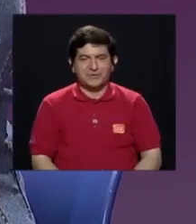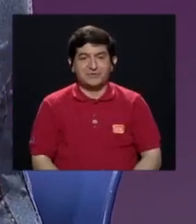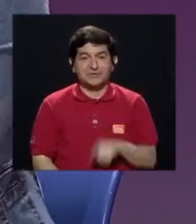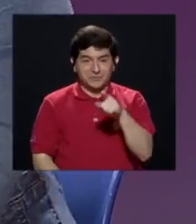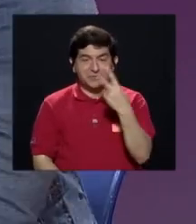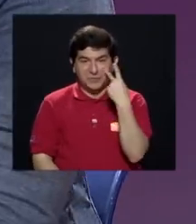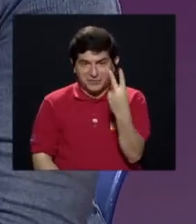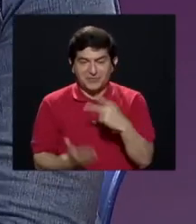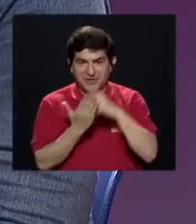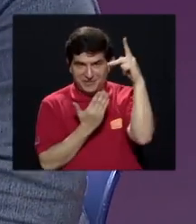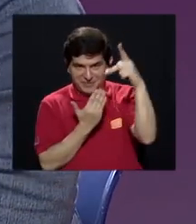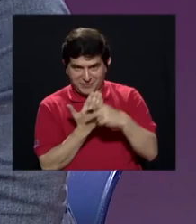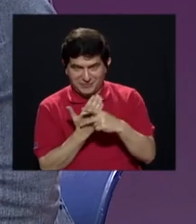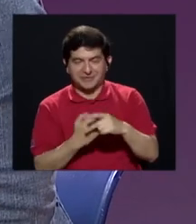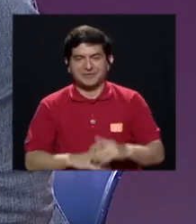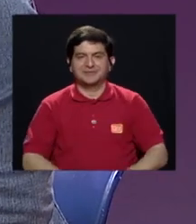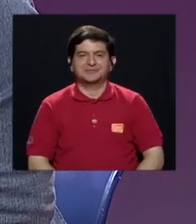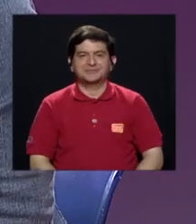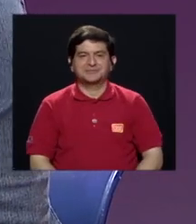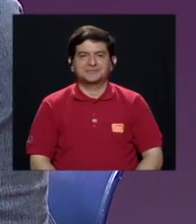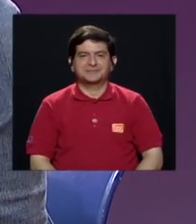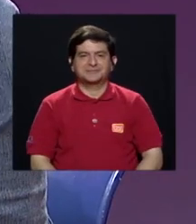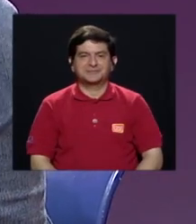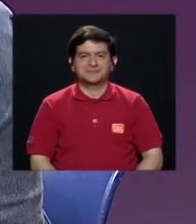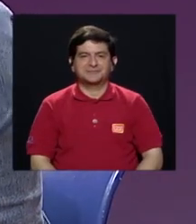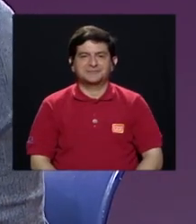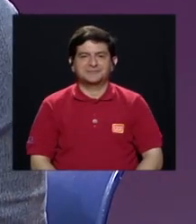habernos visto, ¿verdad?, en este programa. Esto fue